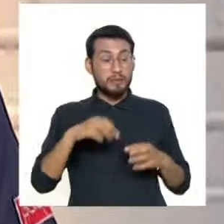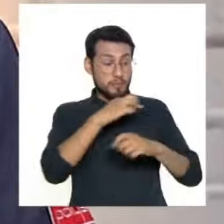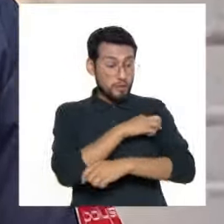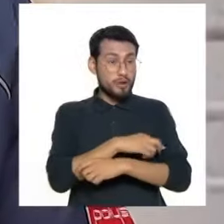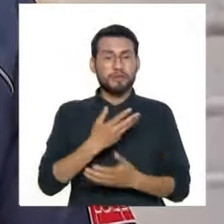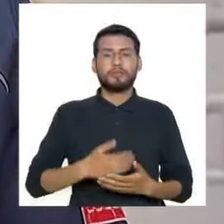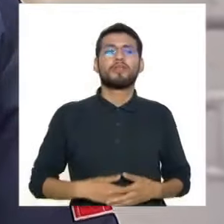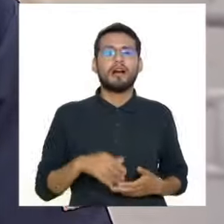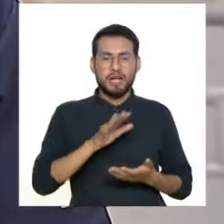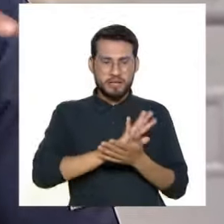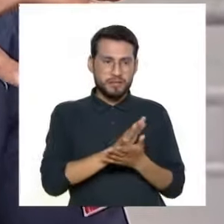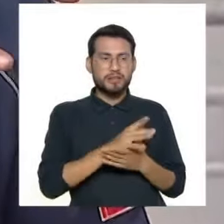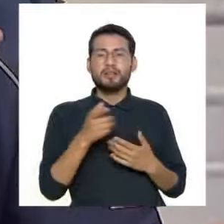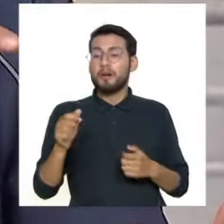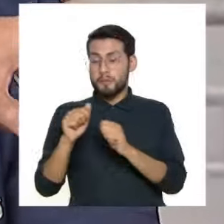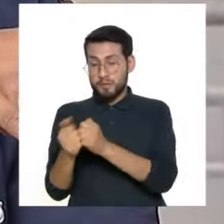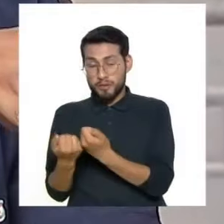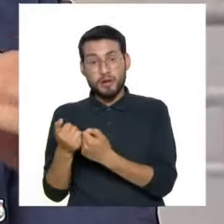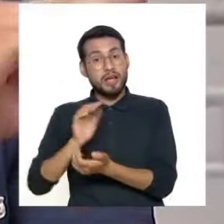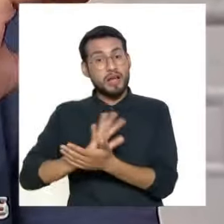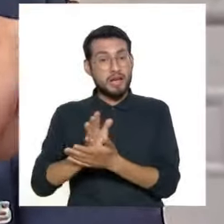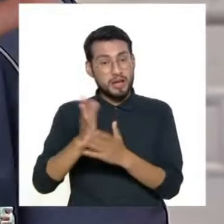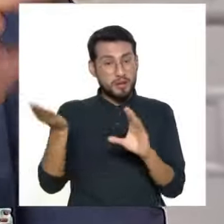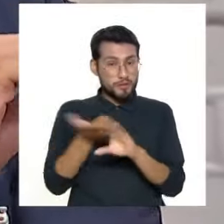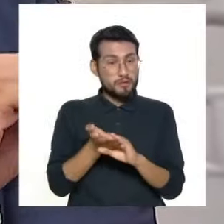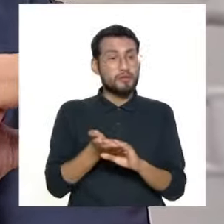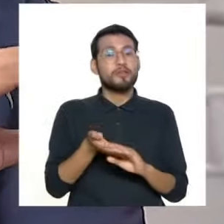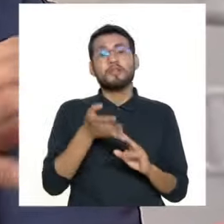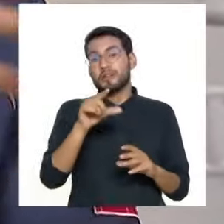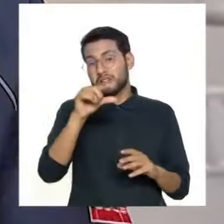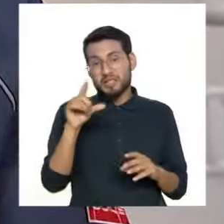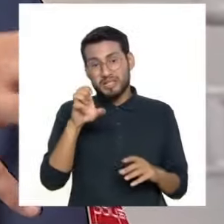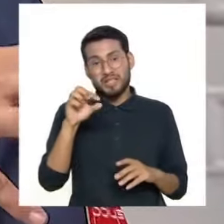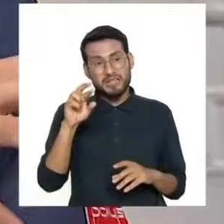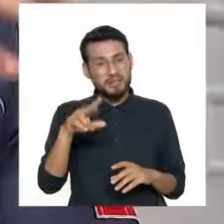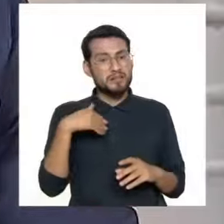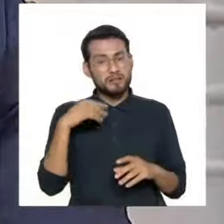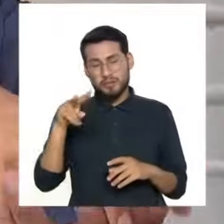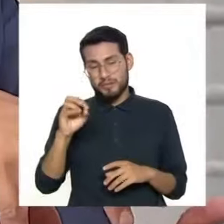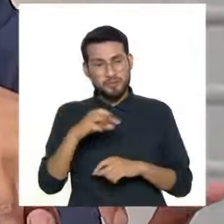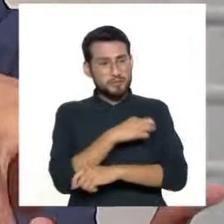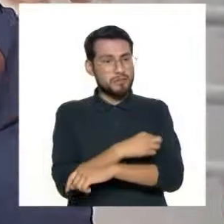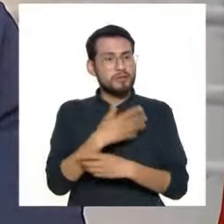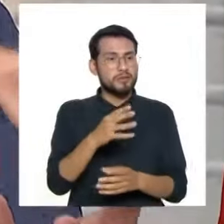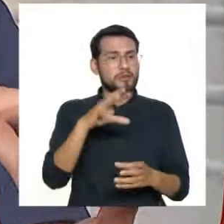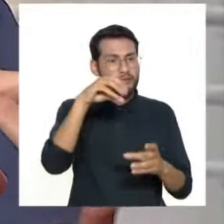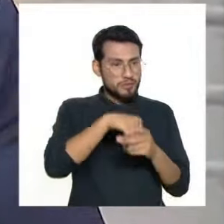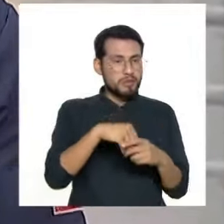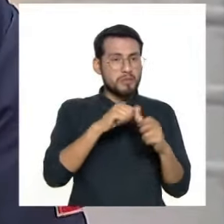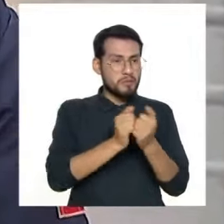tu carbohidrato un pan con queso con su 100 g de queso tiene 20 G de proteina